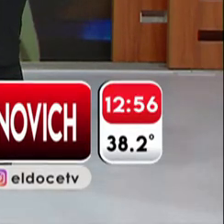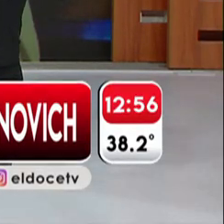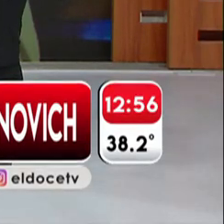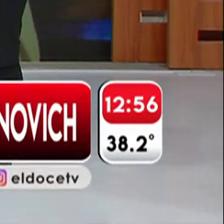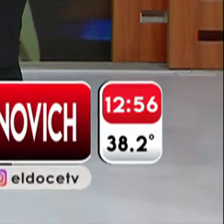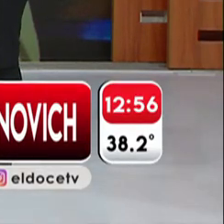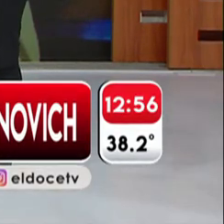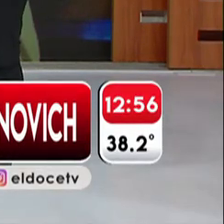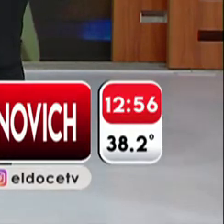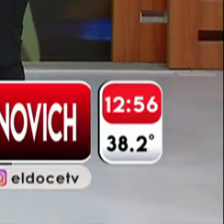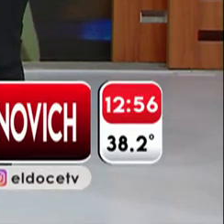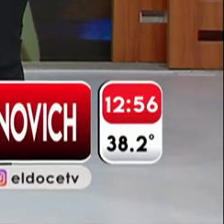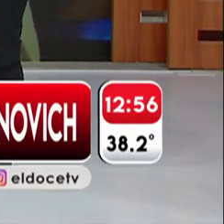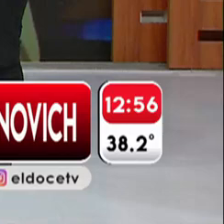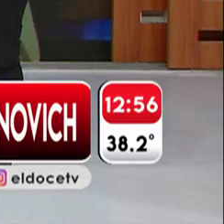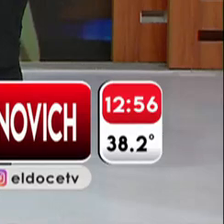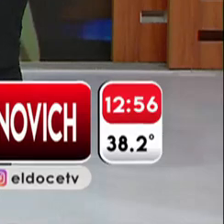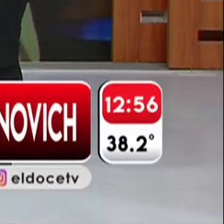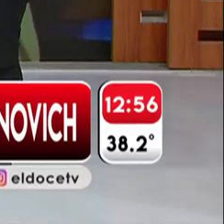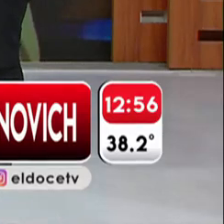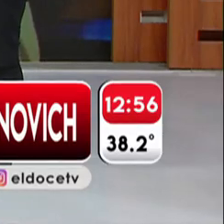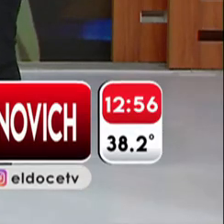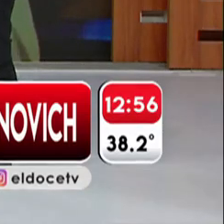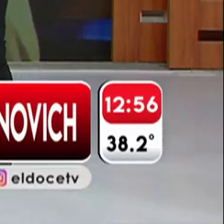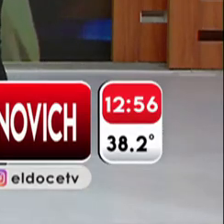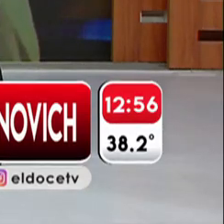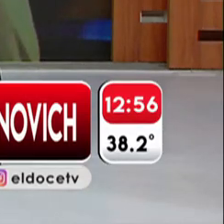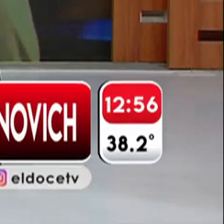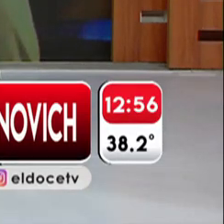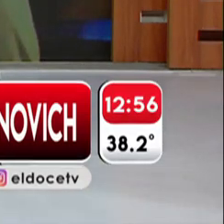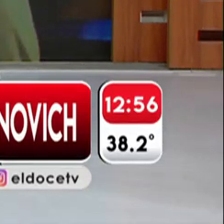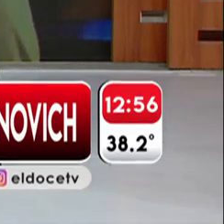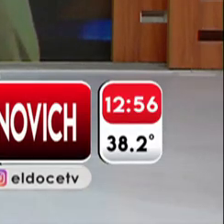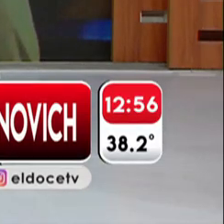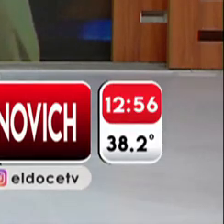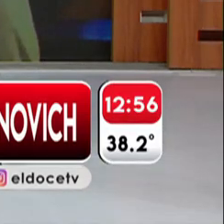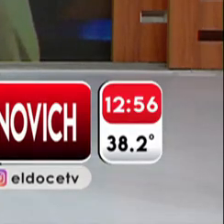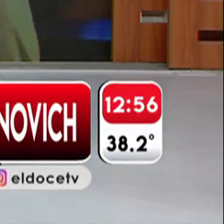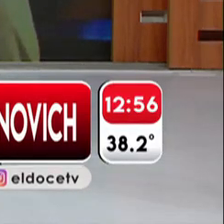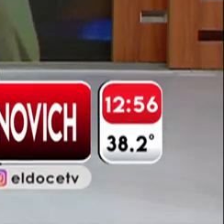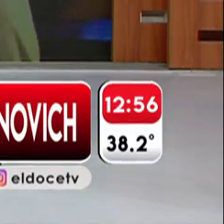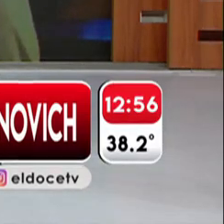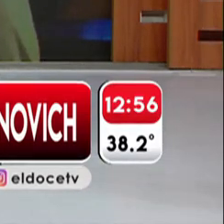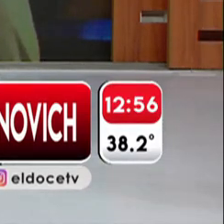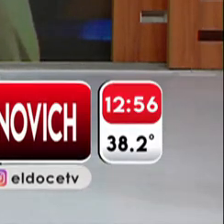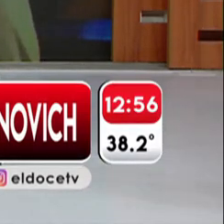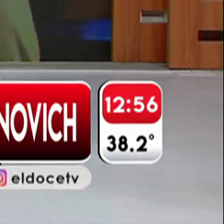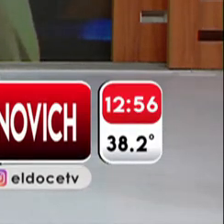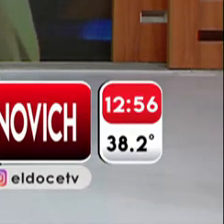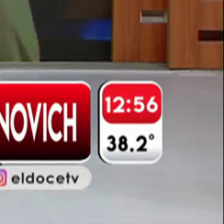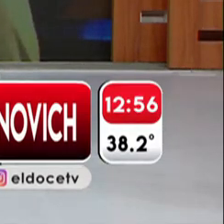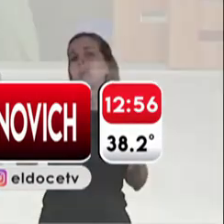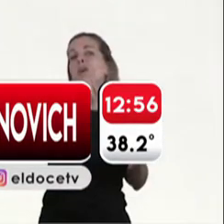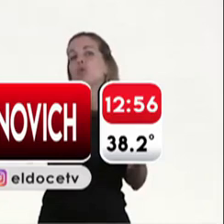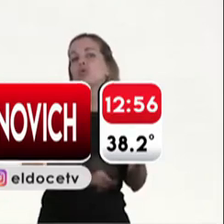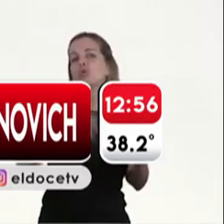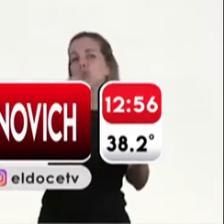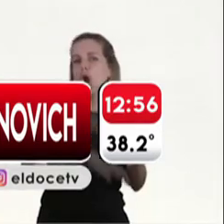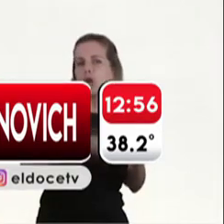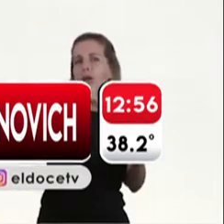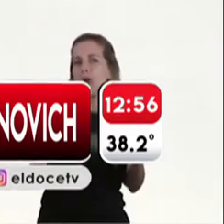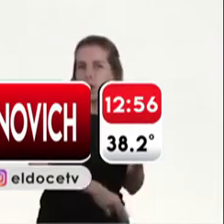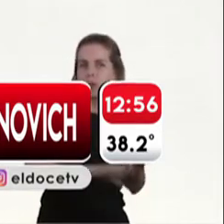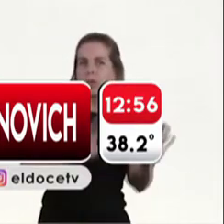es larga, pero vale la pena compartirla completa para que ustedes se hagan una idea acabada del asunto. El presidente de la